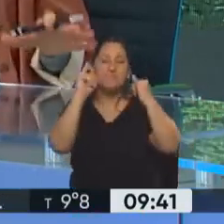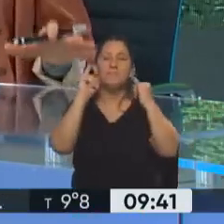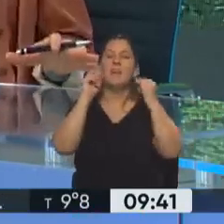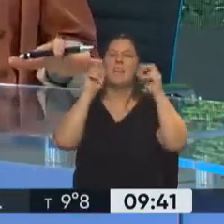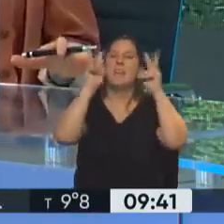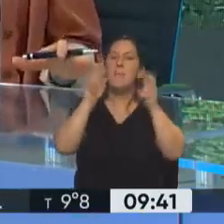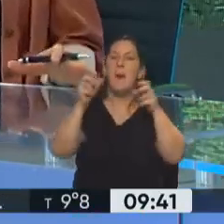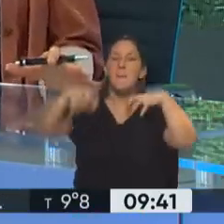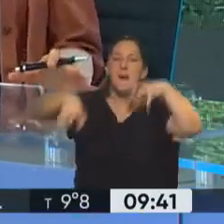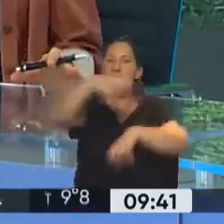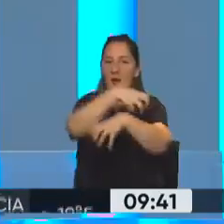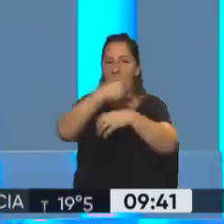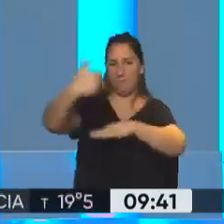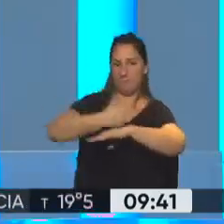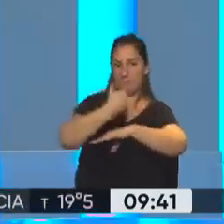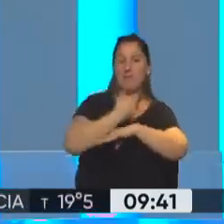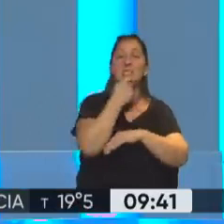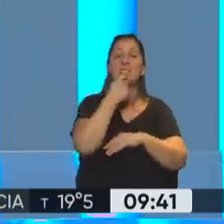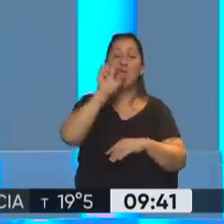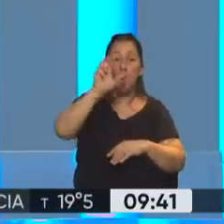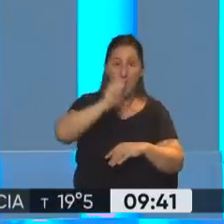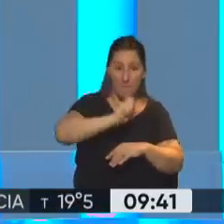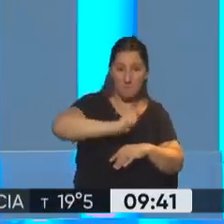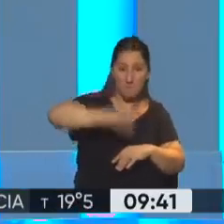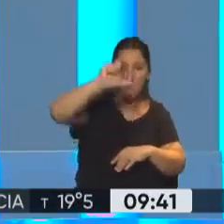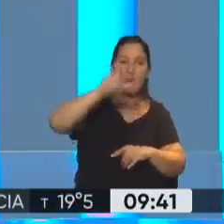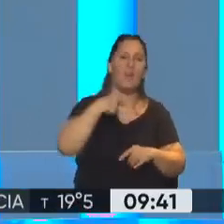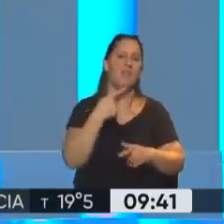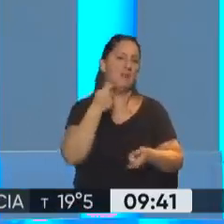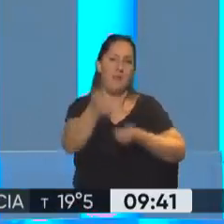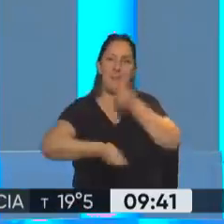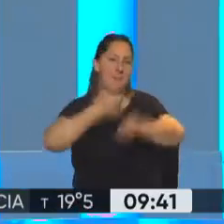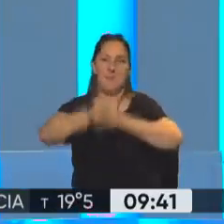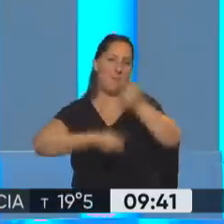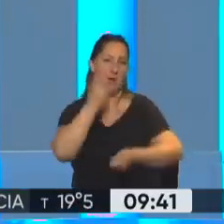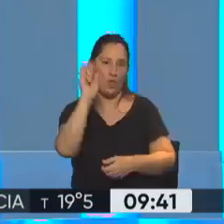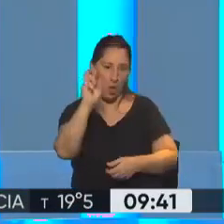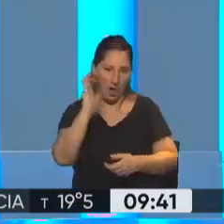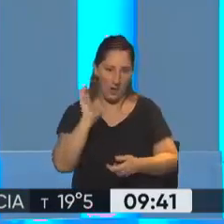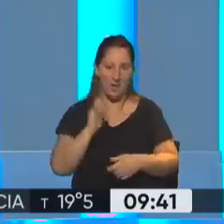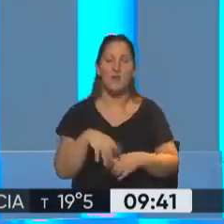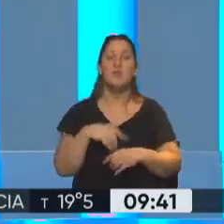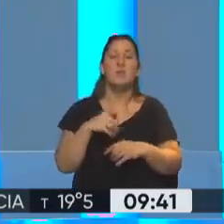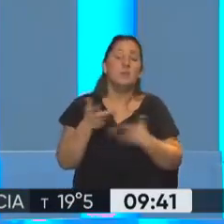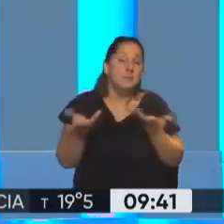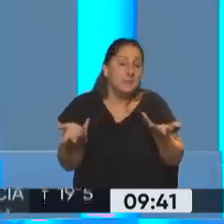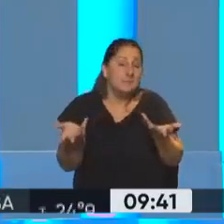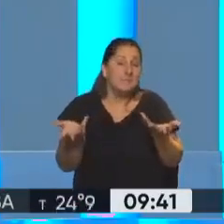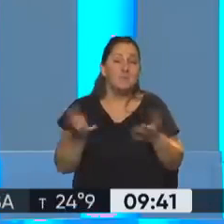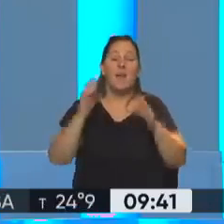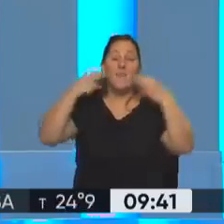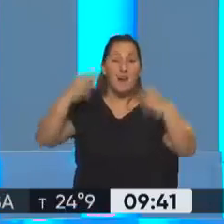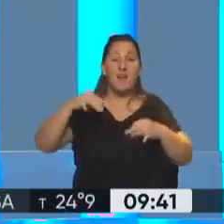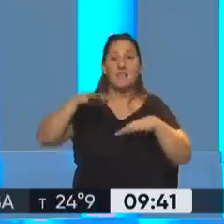que vive en los mercados también fue el dólar es porque aumentó la demanda y se redujo la oferta de estos básicos así que lo